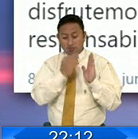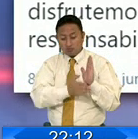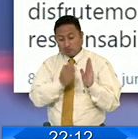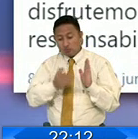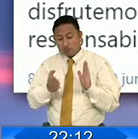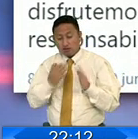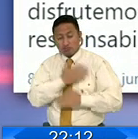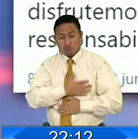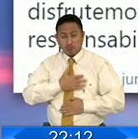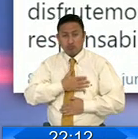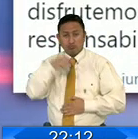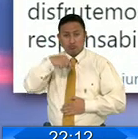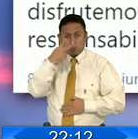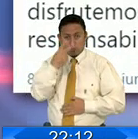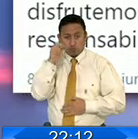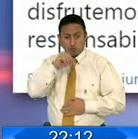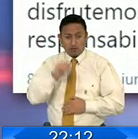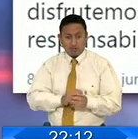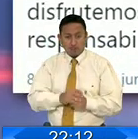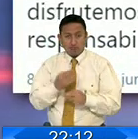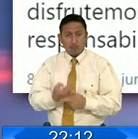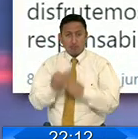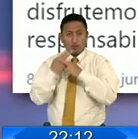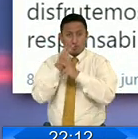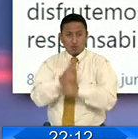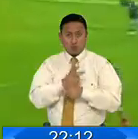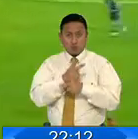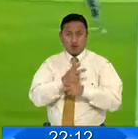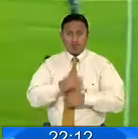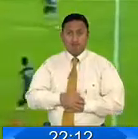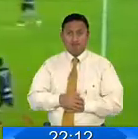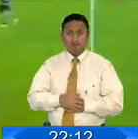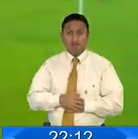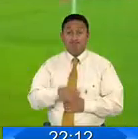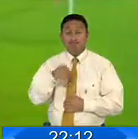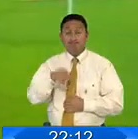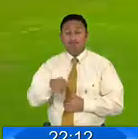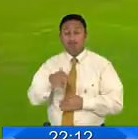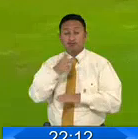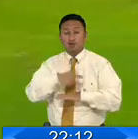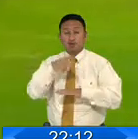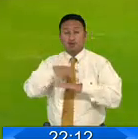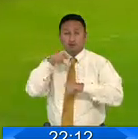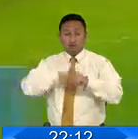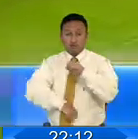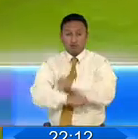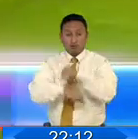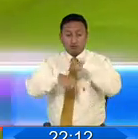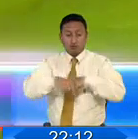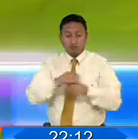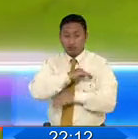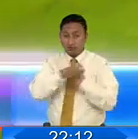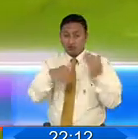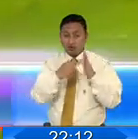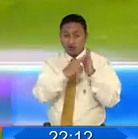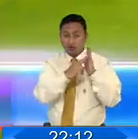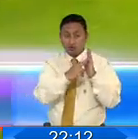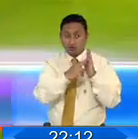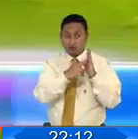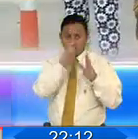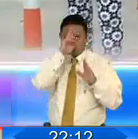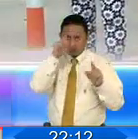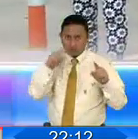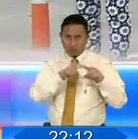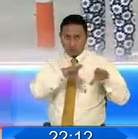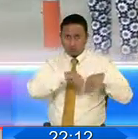disfrutemos de partidos en vivo con total responsabilidad, añadió. Y desde la Liga Pro se dice que se trabaja para cumplir con los requisitos